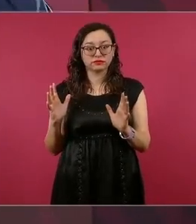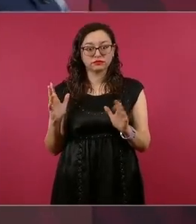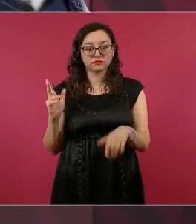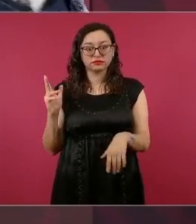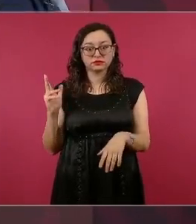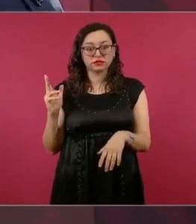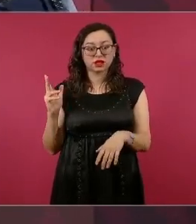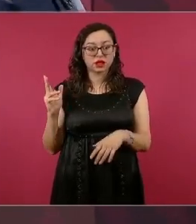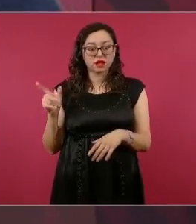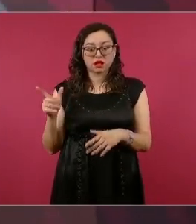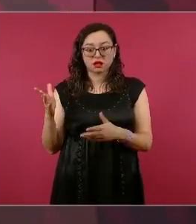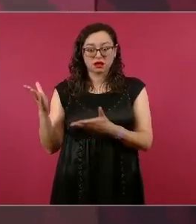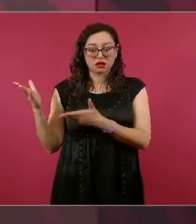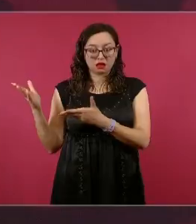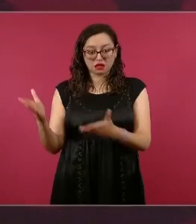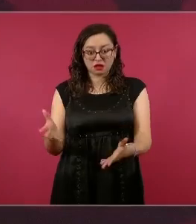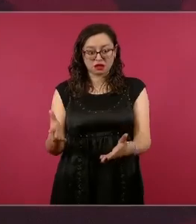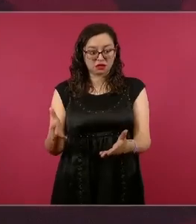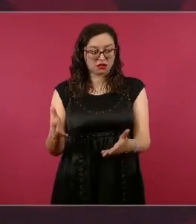y llegan